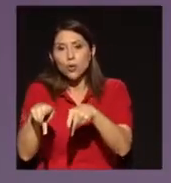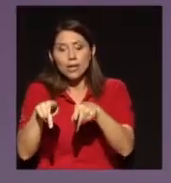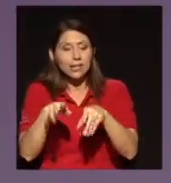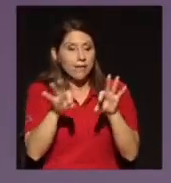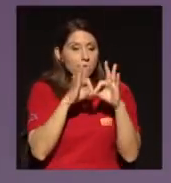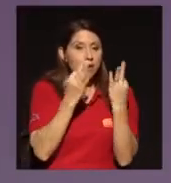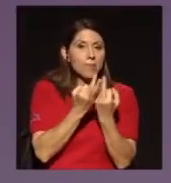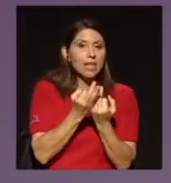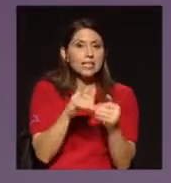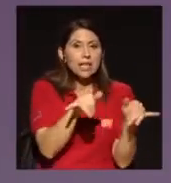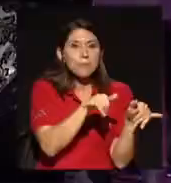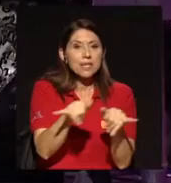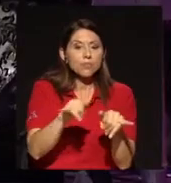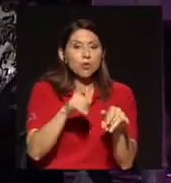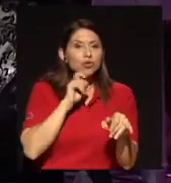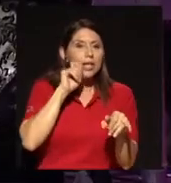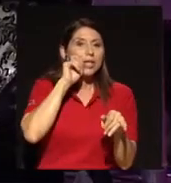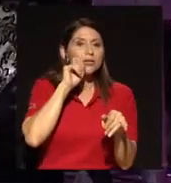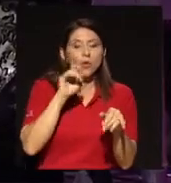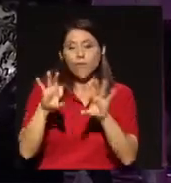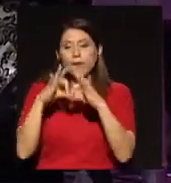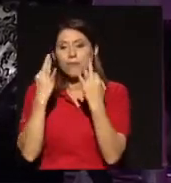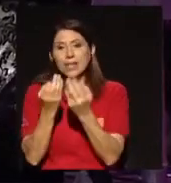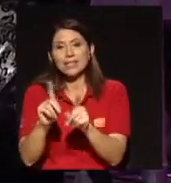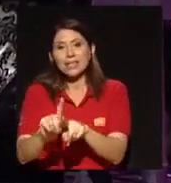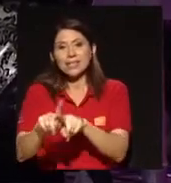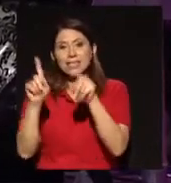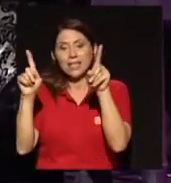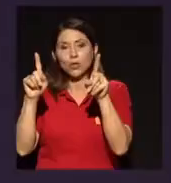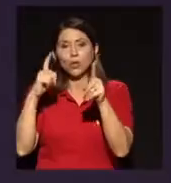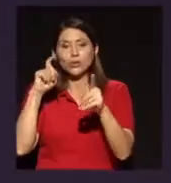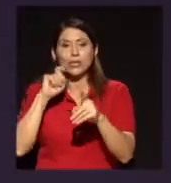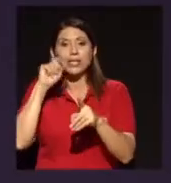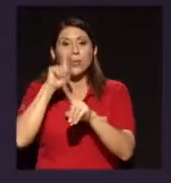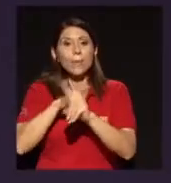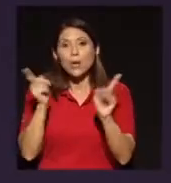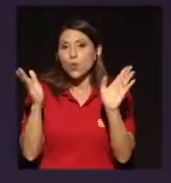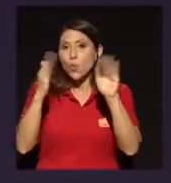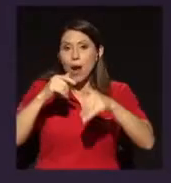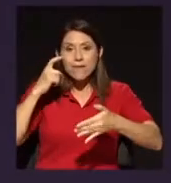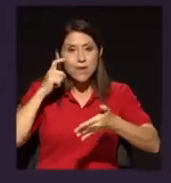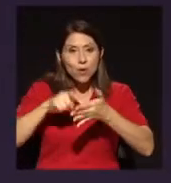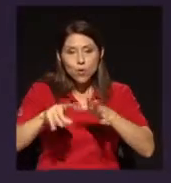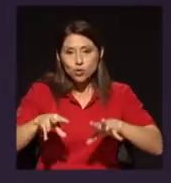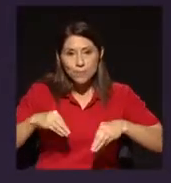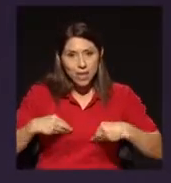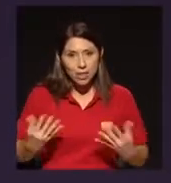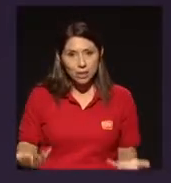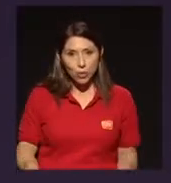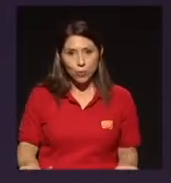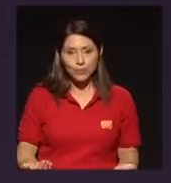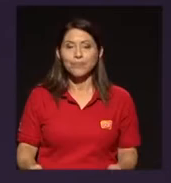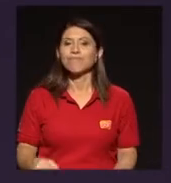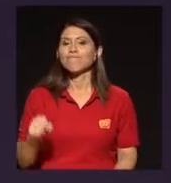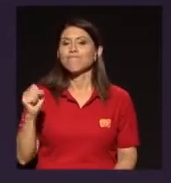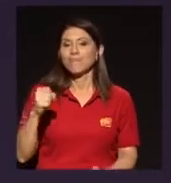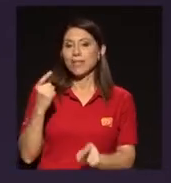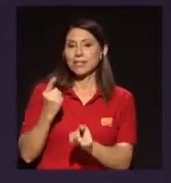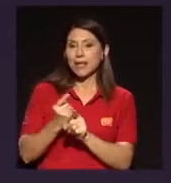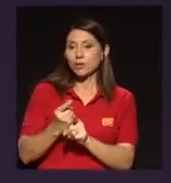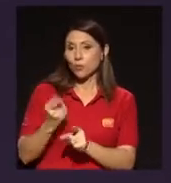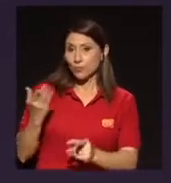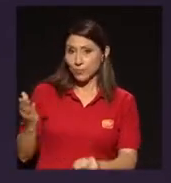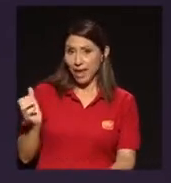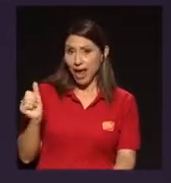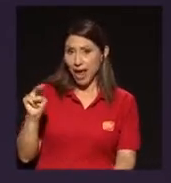sexo, pero hay no reconocimiento. Exacto. Tal vez, Ana, si nos podés comentar cuáles son